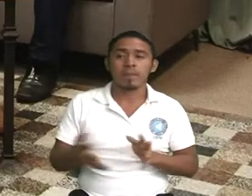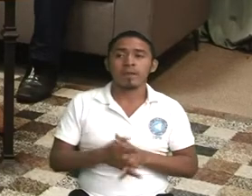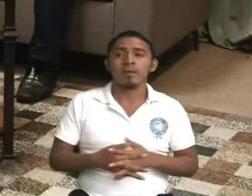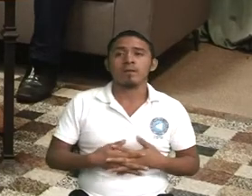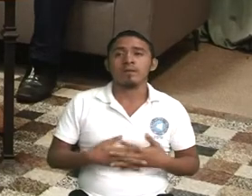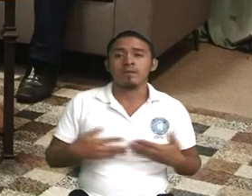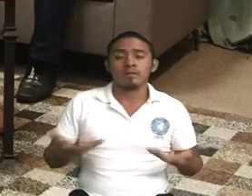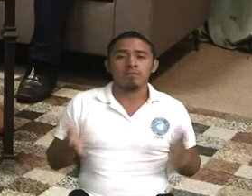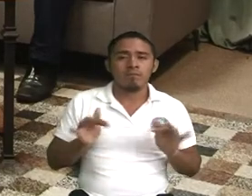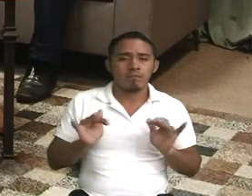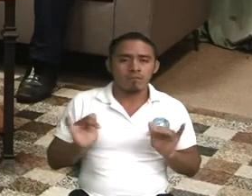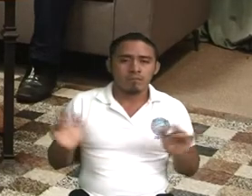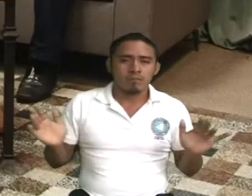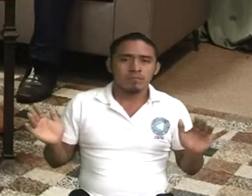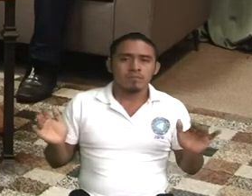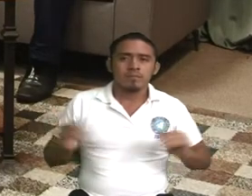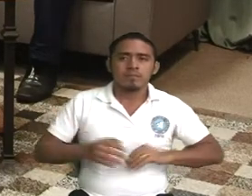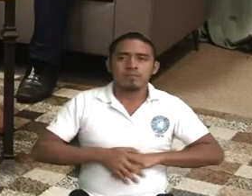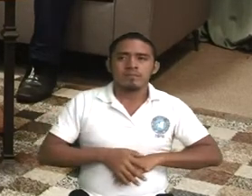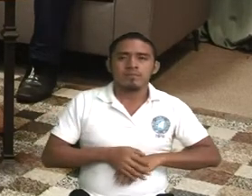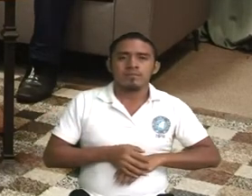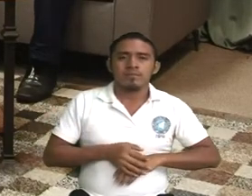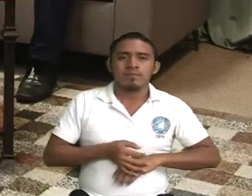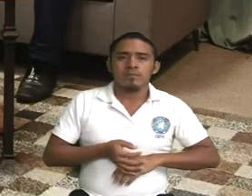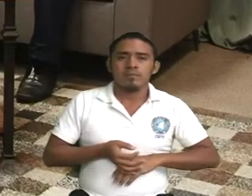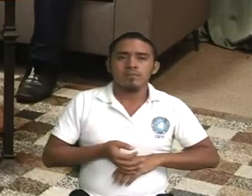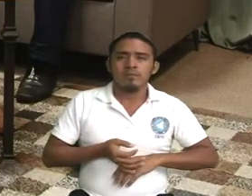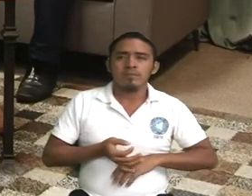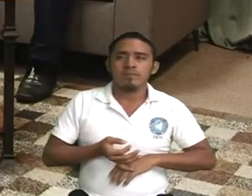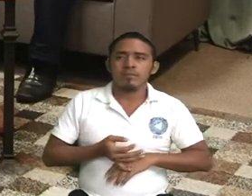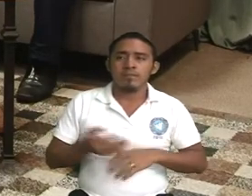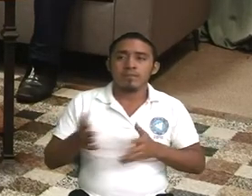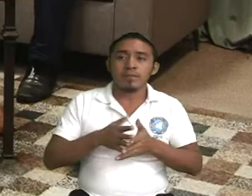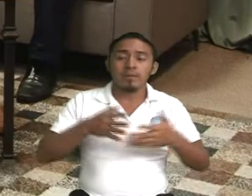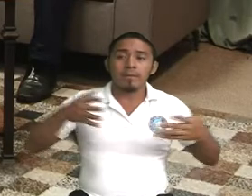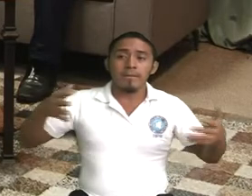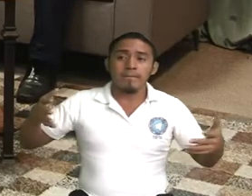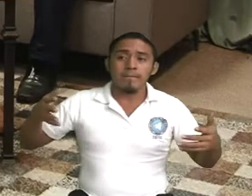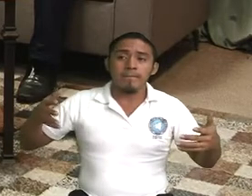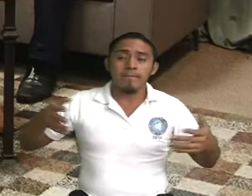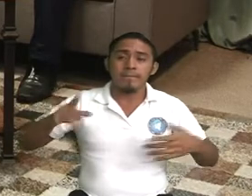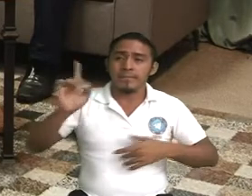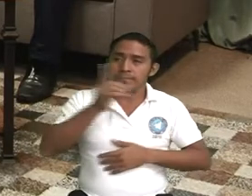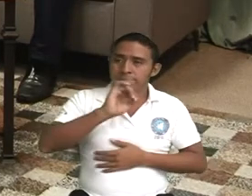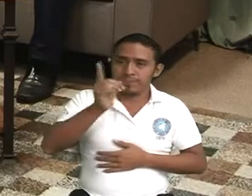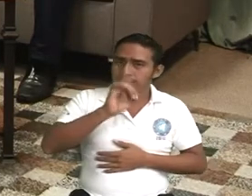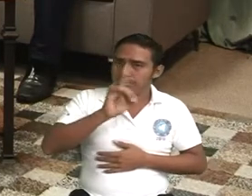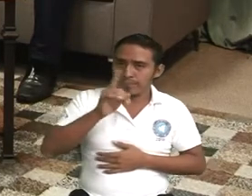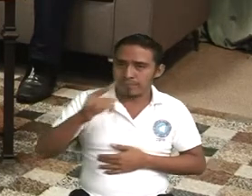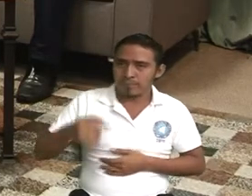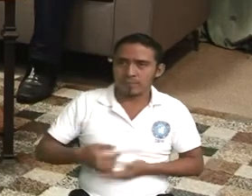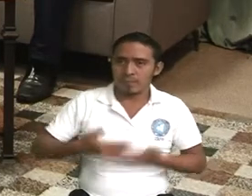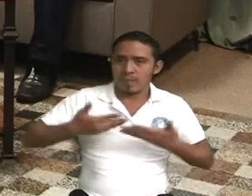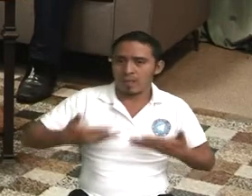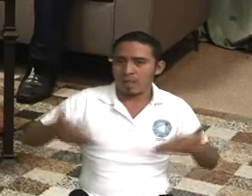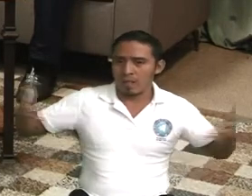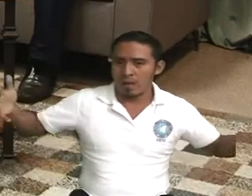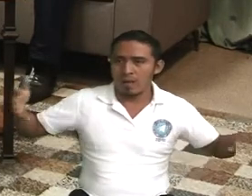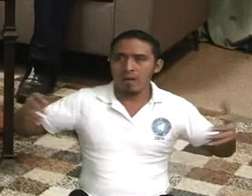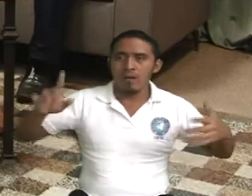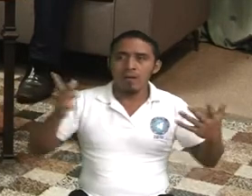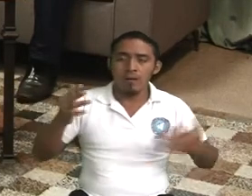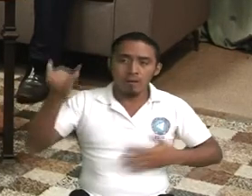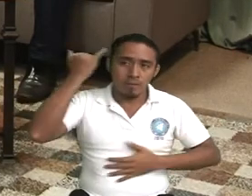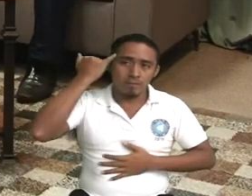tenido pasteles. ¿De cuántas libras? De cuántas libras. No, es que no se trata tal vez del queque más grande, sino